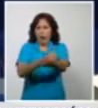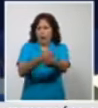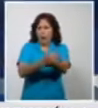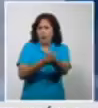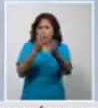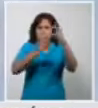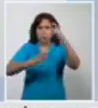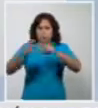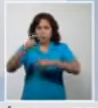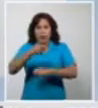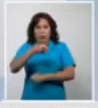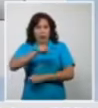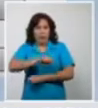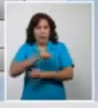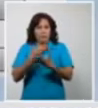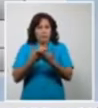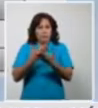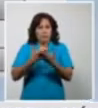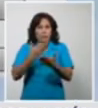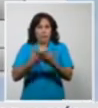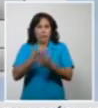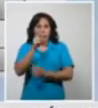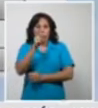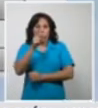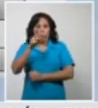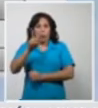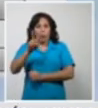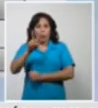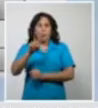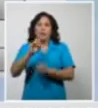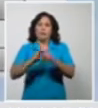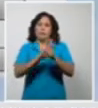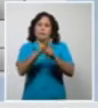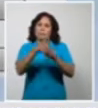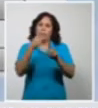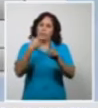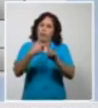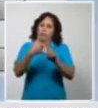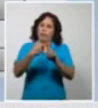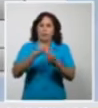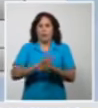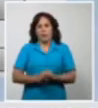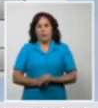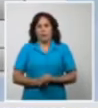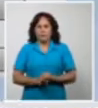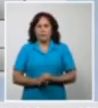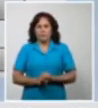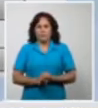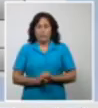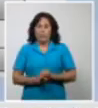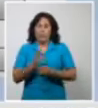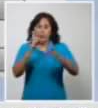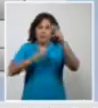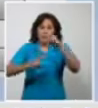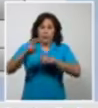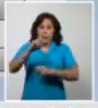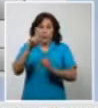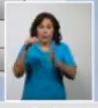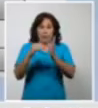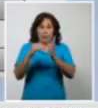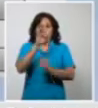análisis de estas muestras, pues 12 resultaron positivos. Como resultado del estudio de las